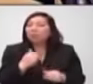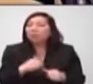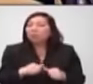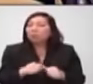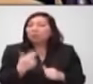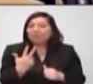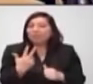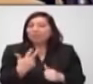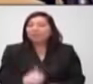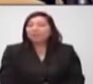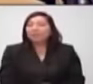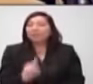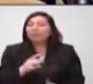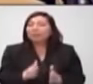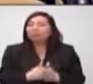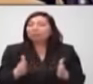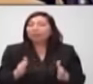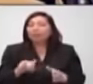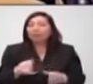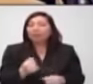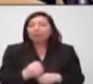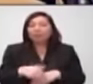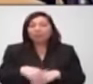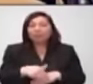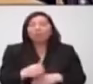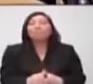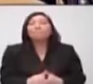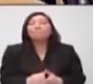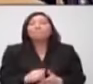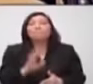que se crea la sección 3 para separar la ejecución del puente Bella Unión.